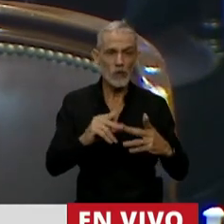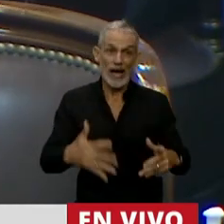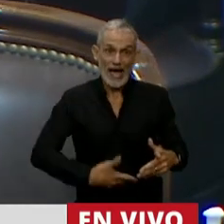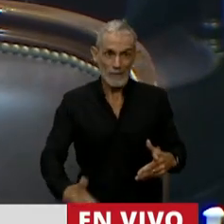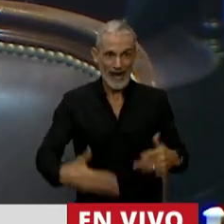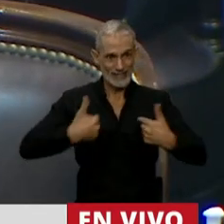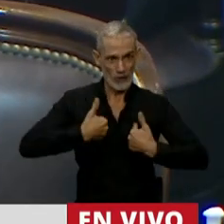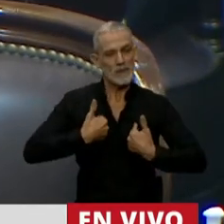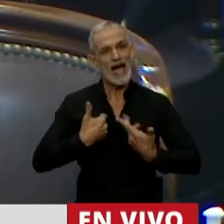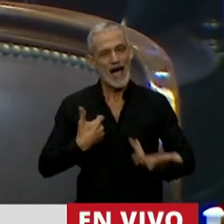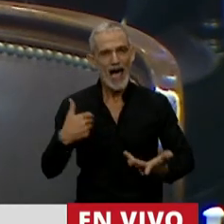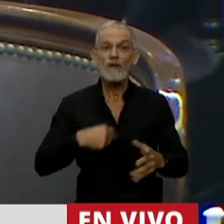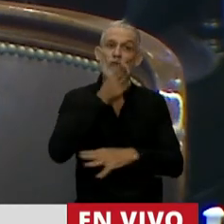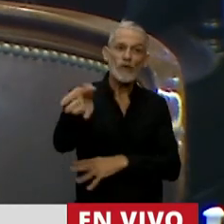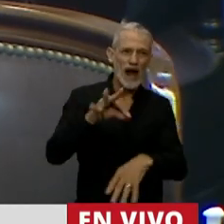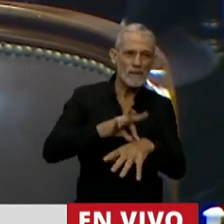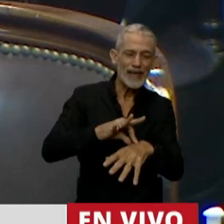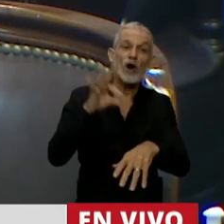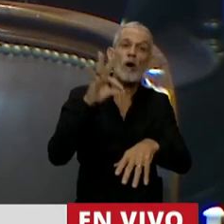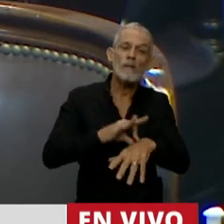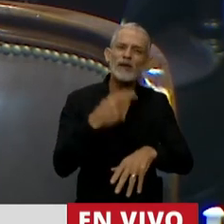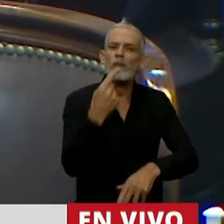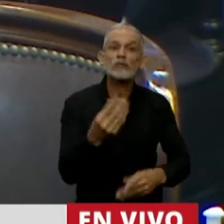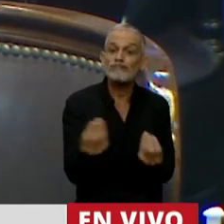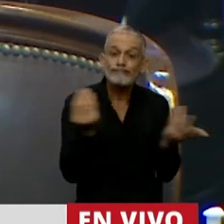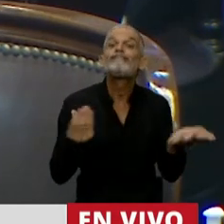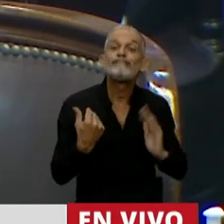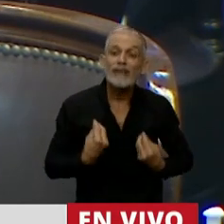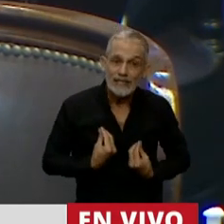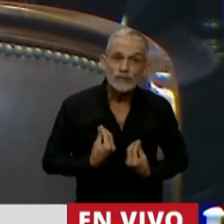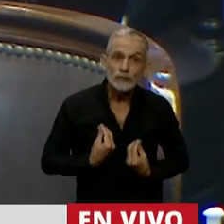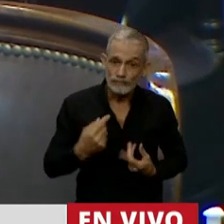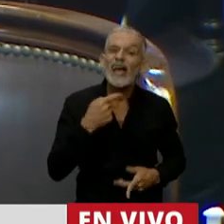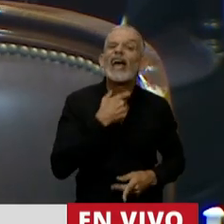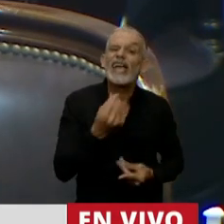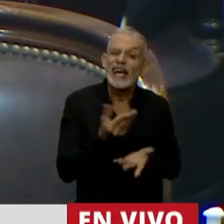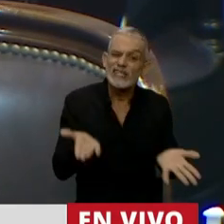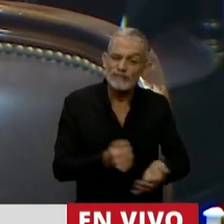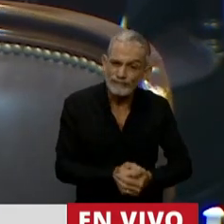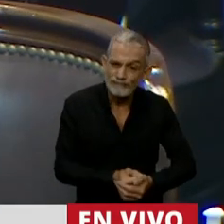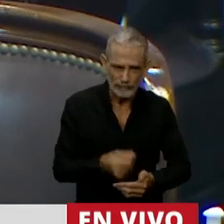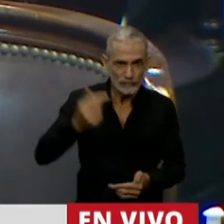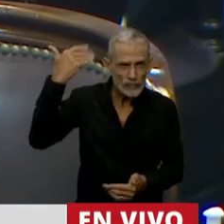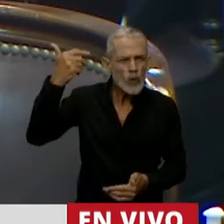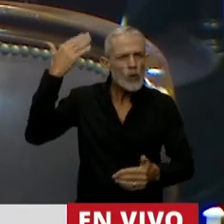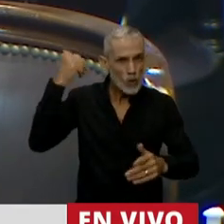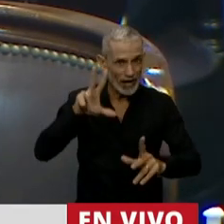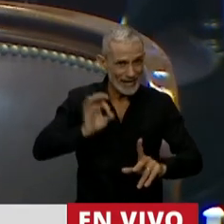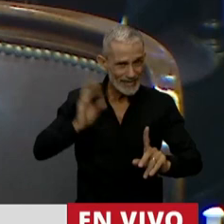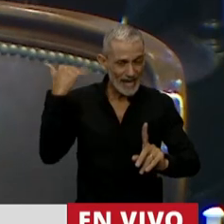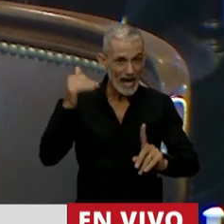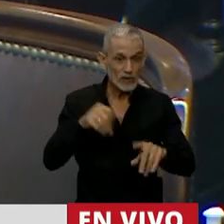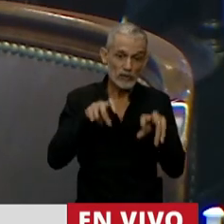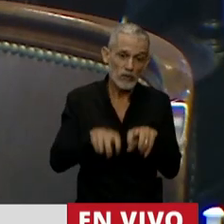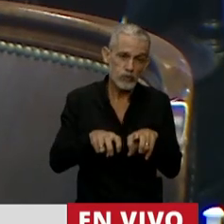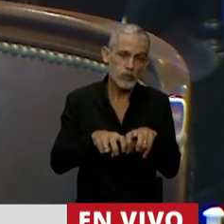mí. Fueron al médico y el médico les preguntó qué querían hacer. Eso mismo, qué querían hacer, ya en ese momento. Se sentaron